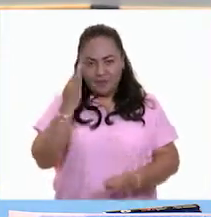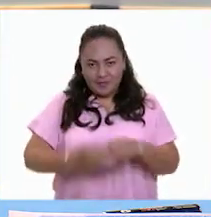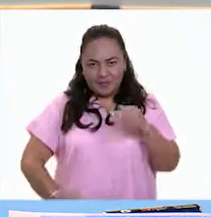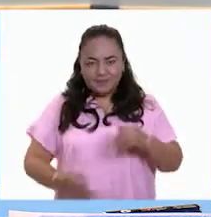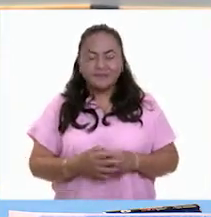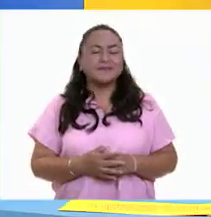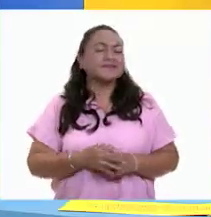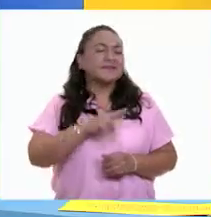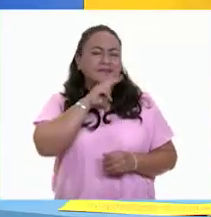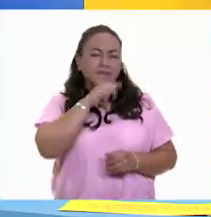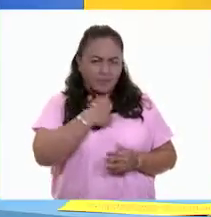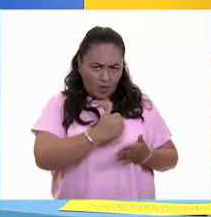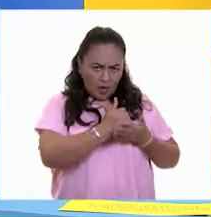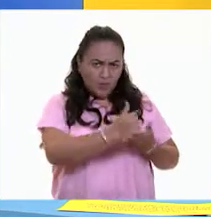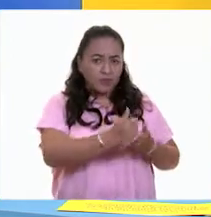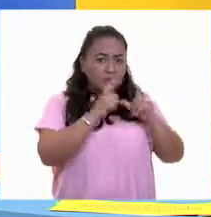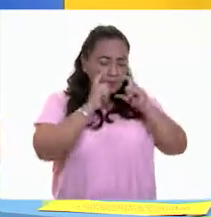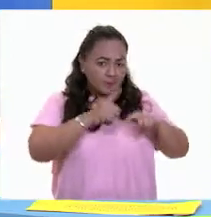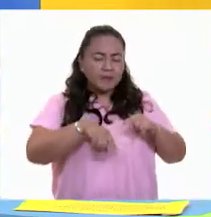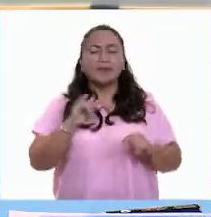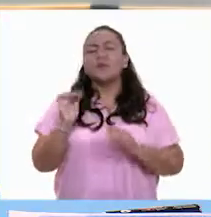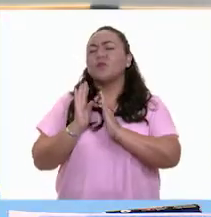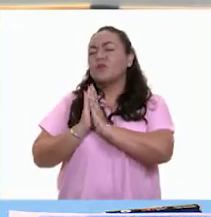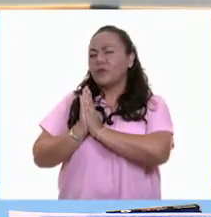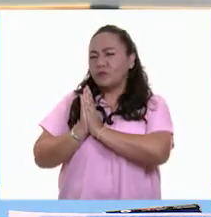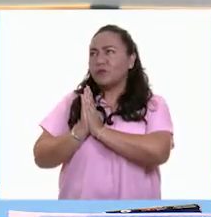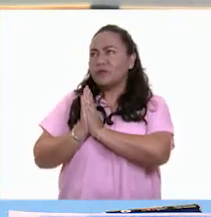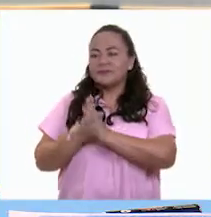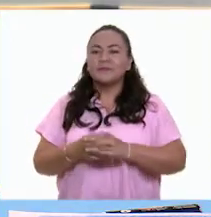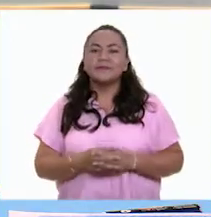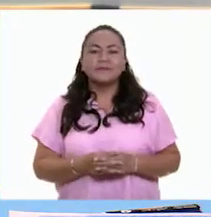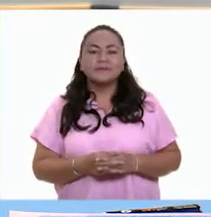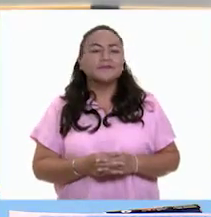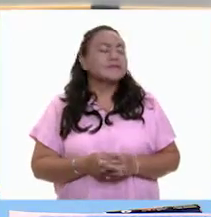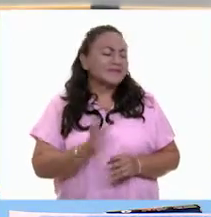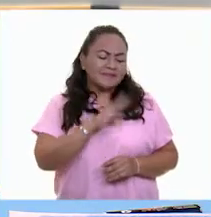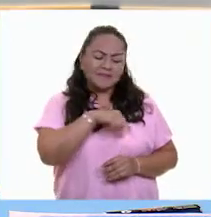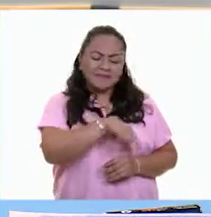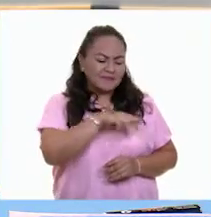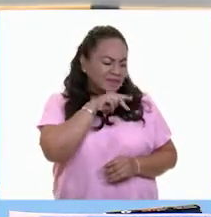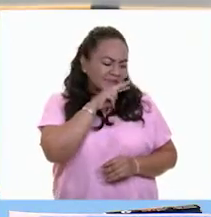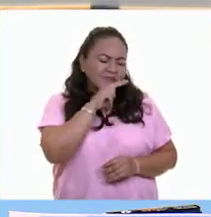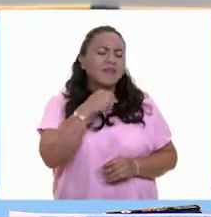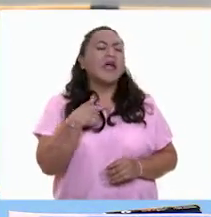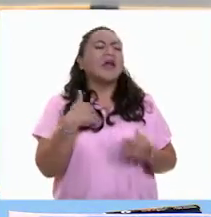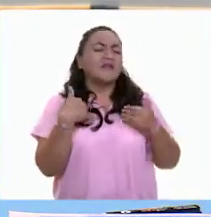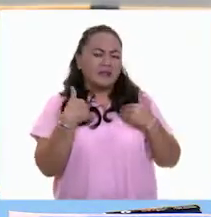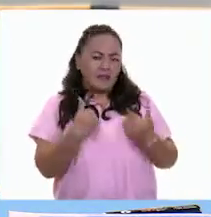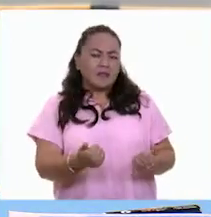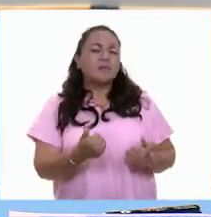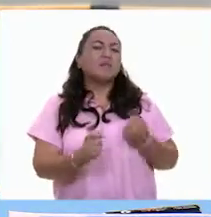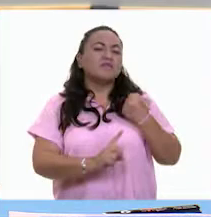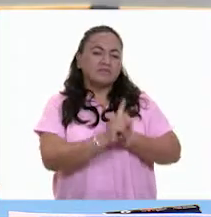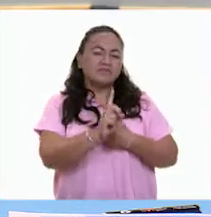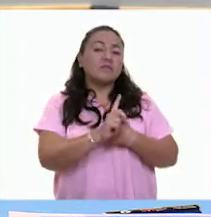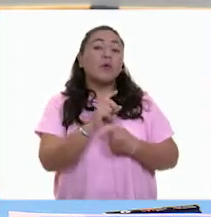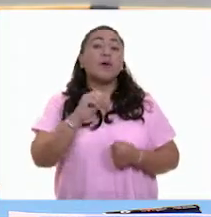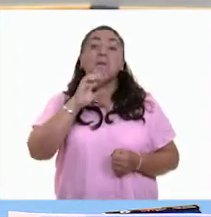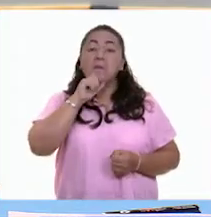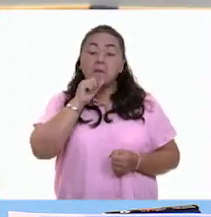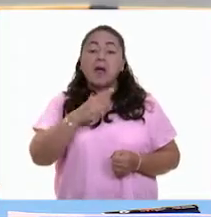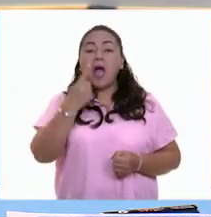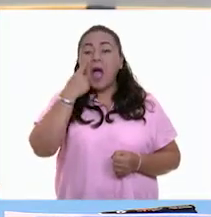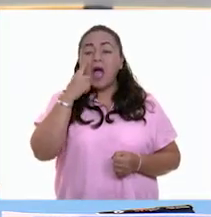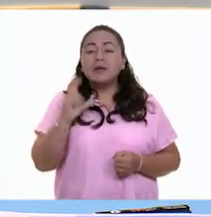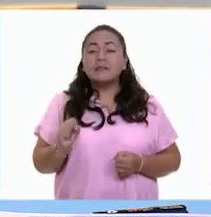preocupes. ¿Te ayudo con tu cubrebocas? Sí, por favor, Larisa. Gracias. Muy bien. No te preocupes, Raulito. Entendemos la situación, ya que es